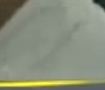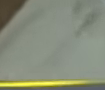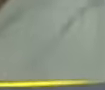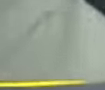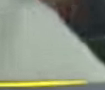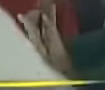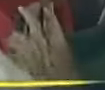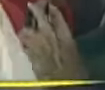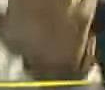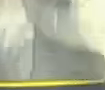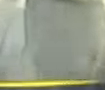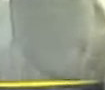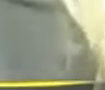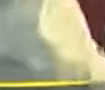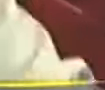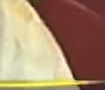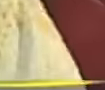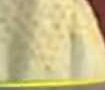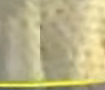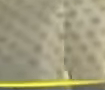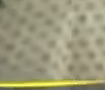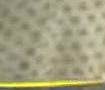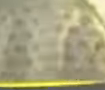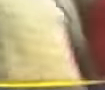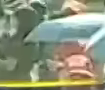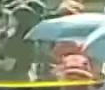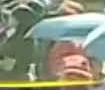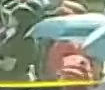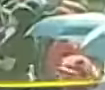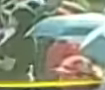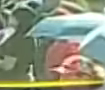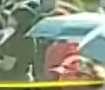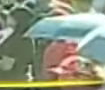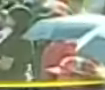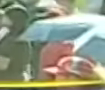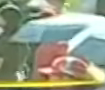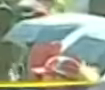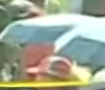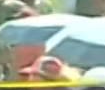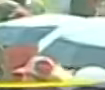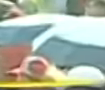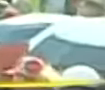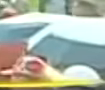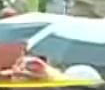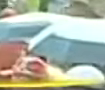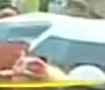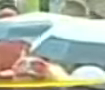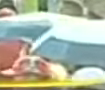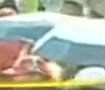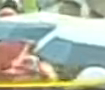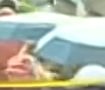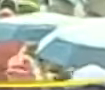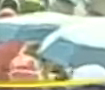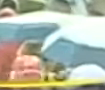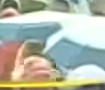de las organizaciones con fines políticos presentes en estos espacios, luego de presentar también su plan de gobierno para el